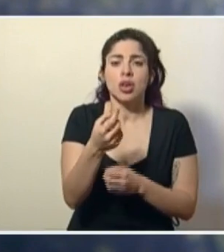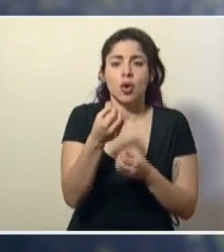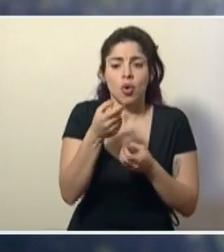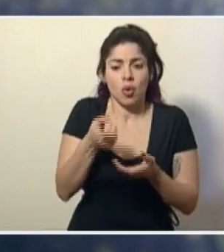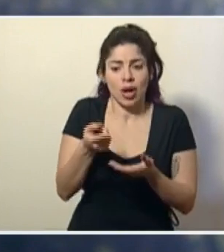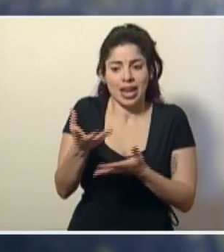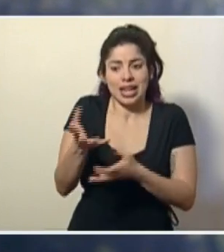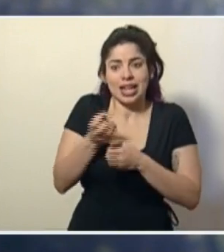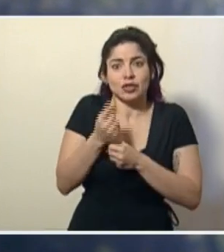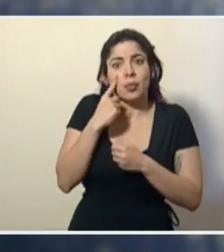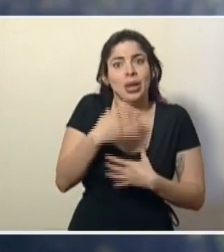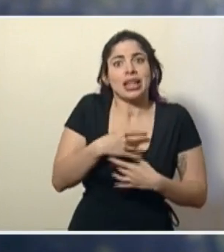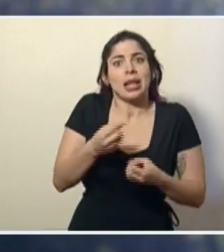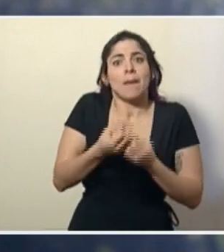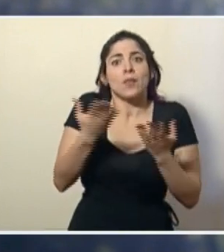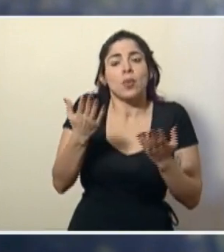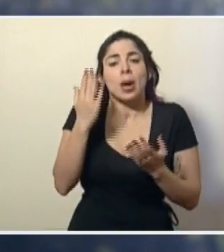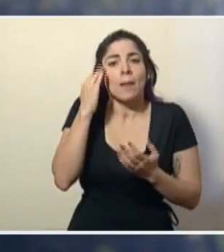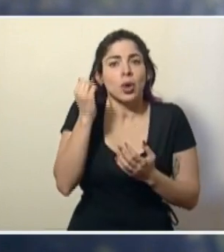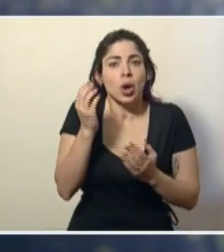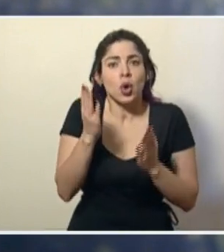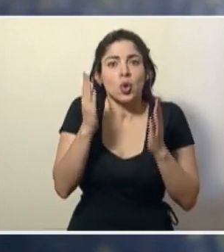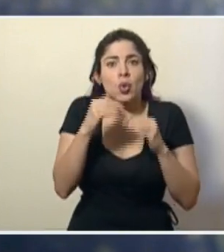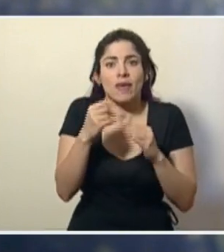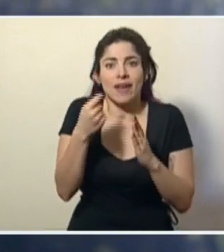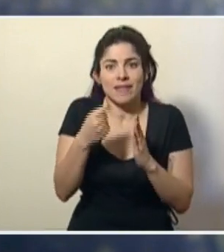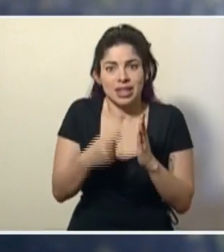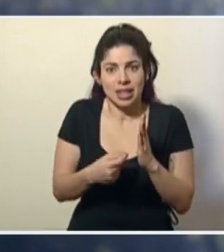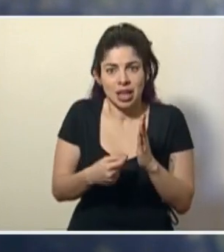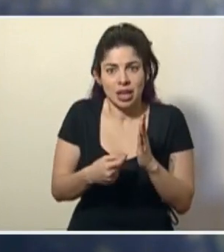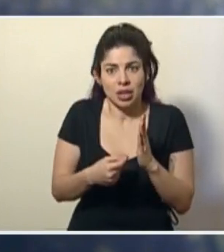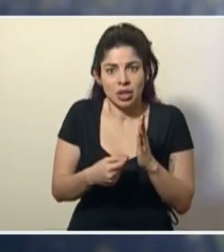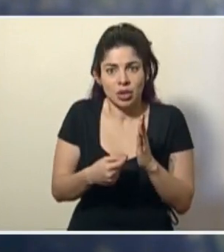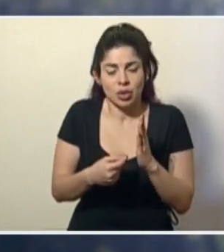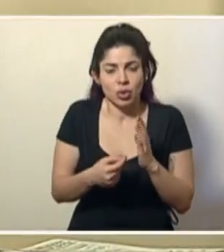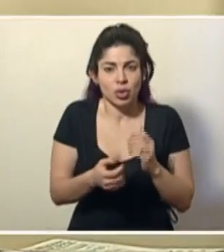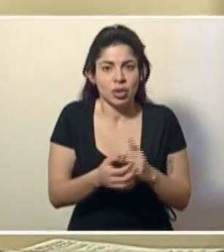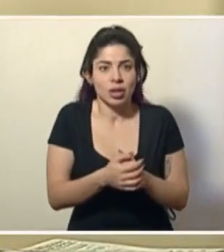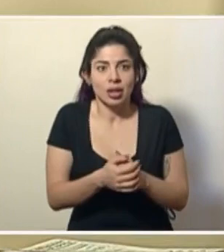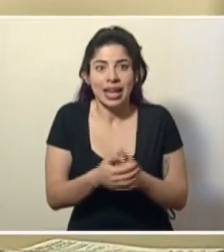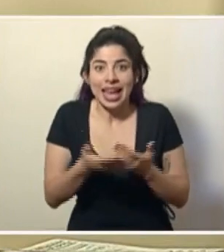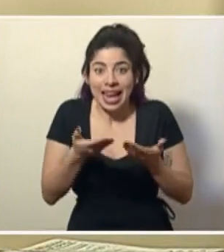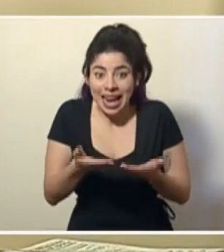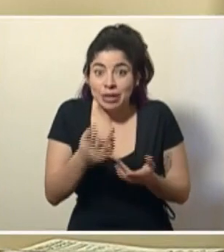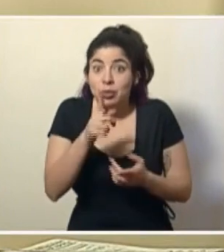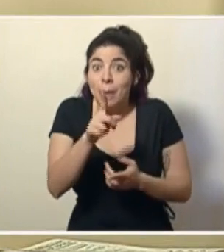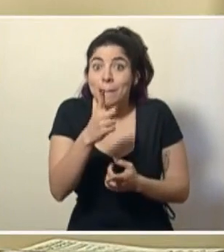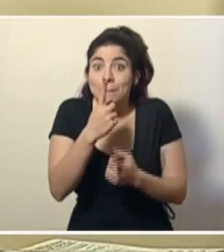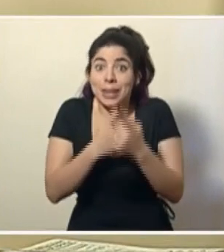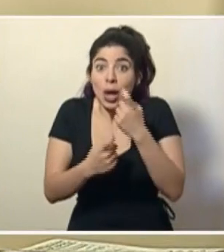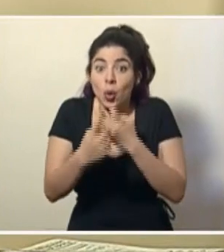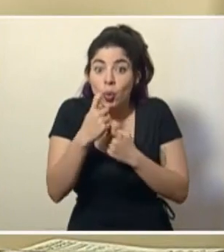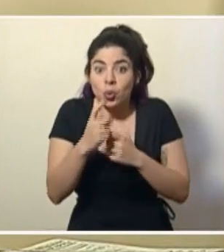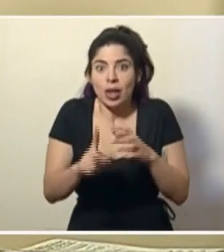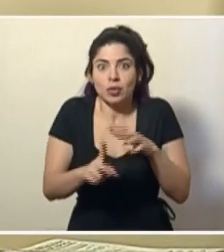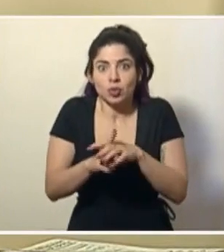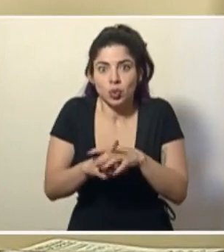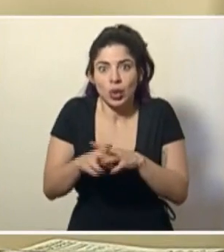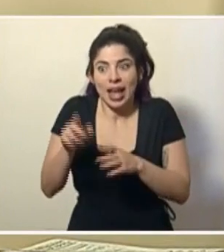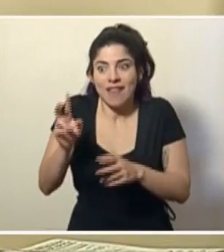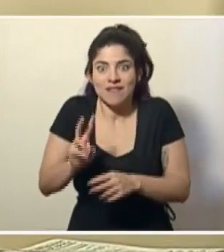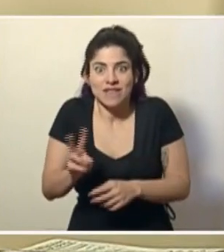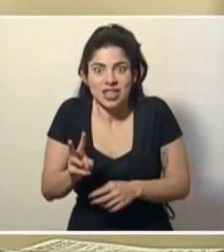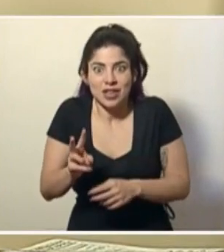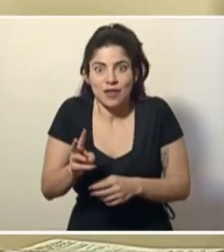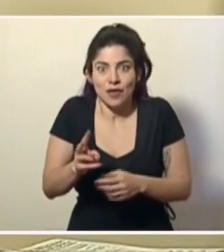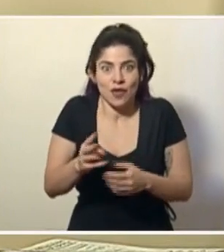esto, que lo recibieron por interés público porque no tenían nada de inventario? Bueno, las preguntas surgen de donde surgen y surgen en